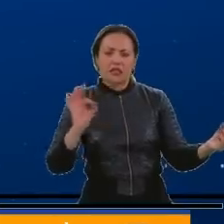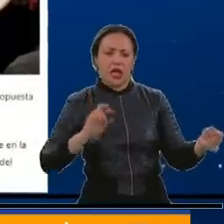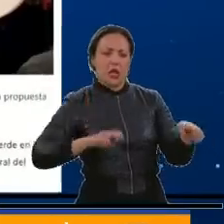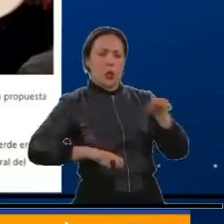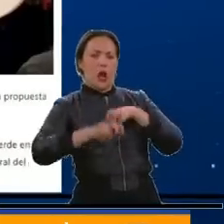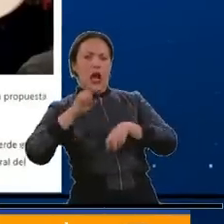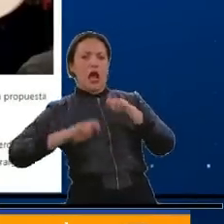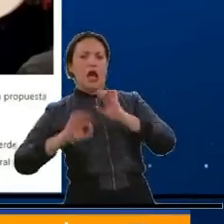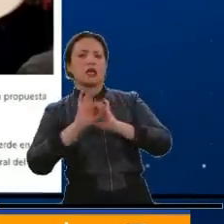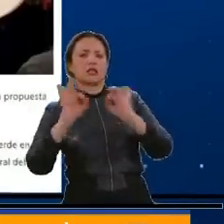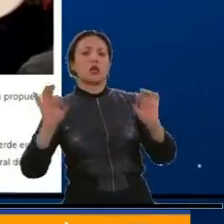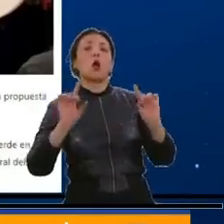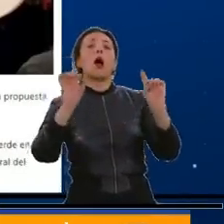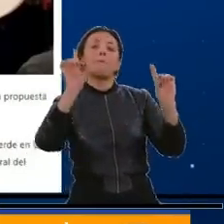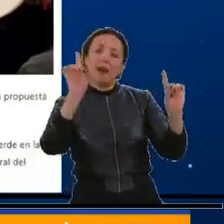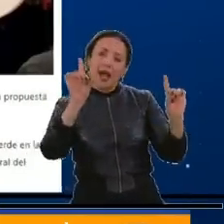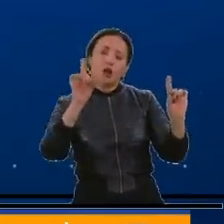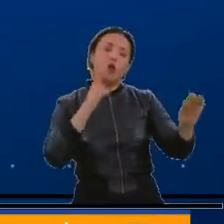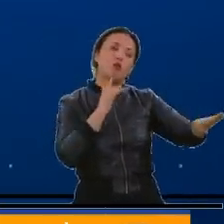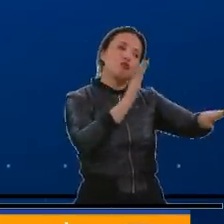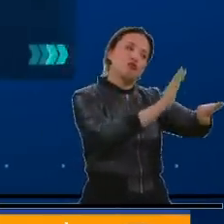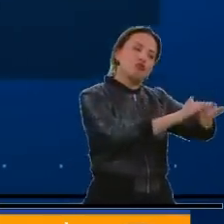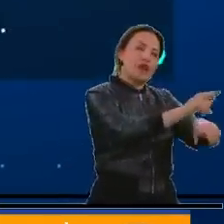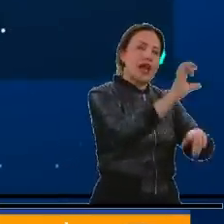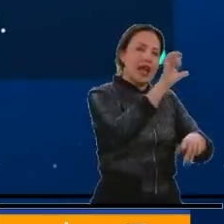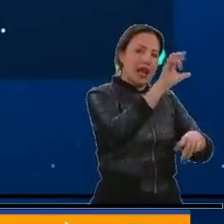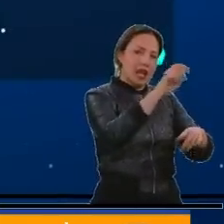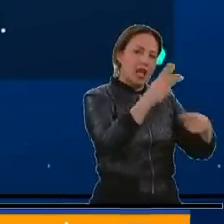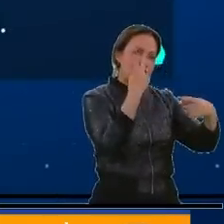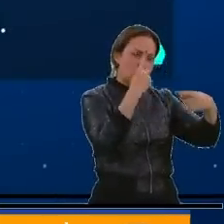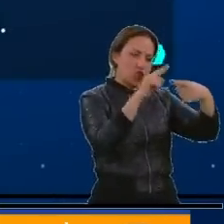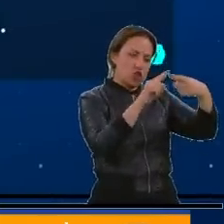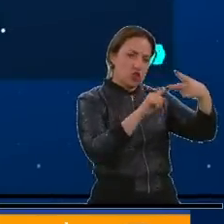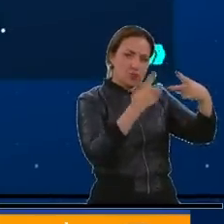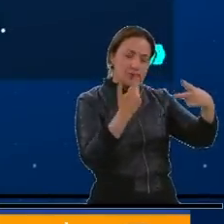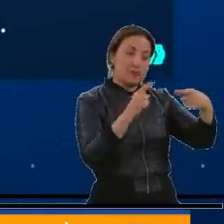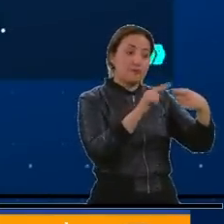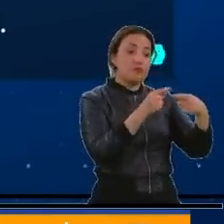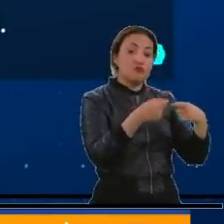mismo tiempo llama al ELN a dos cosas. Primero, a que en el próximo,